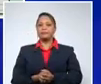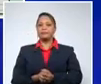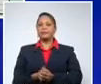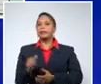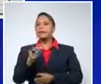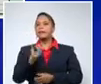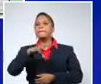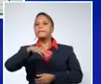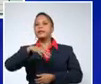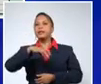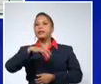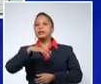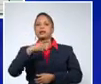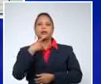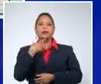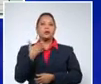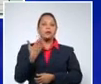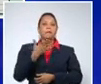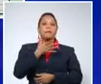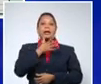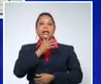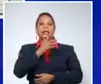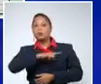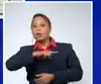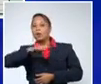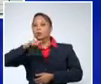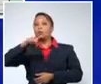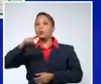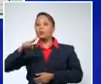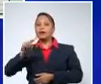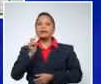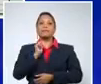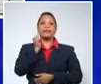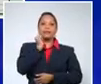una curva que quiere disminuir,